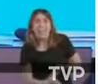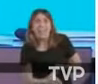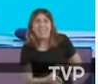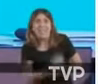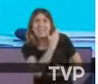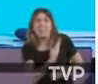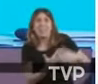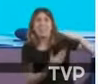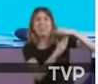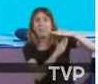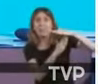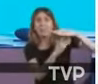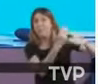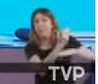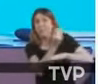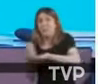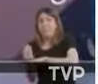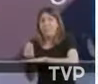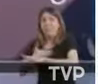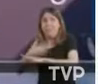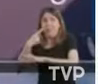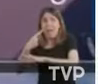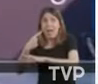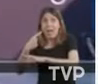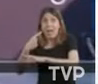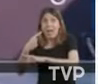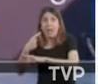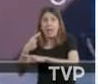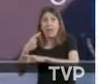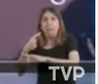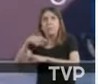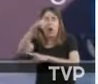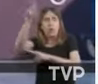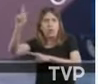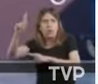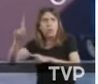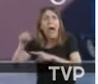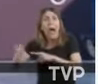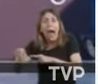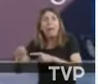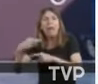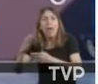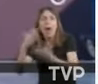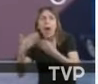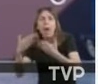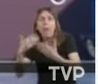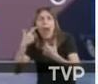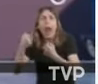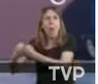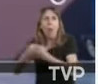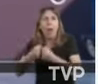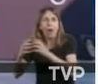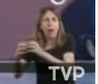naciones avanzadas, fuertes, no acuden al Fondo Monetario Internacional. Y ese es en el campo en el que toca negociar. Bueno, vos de hecho conocés